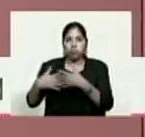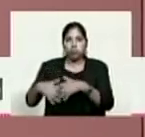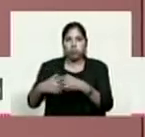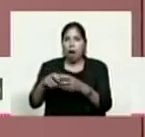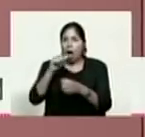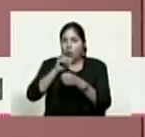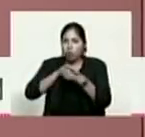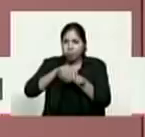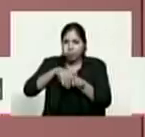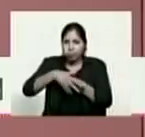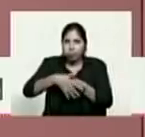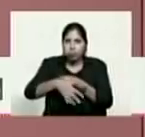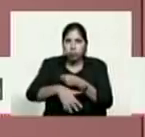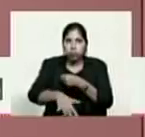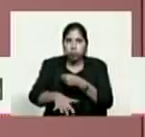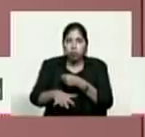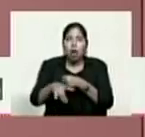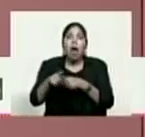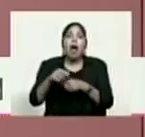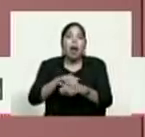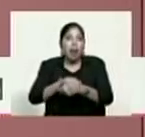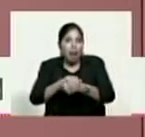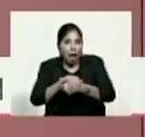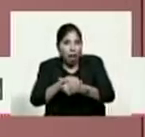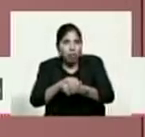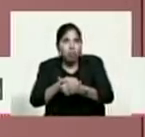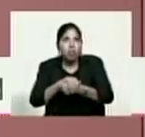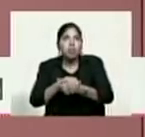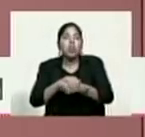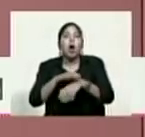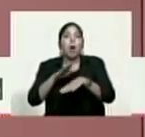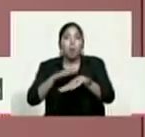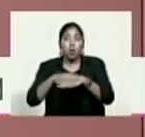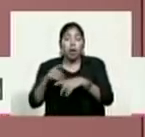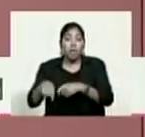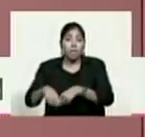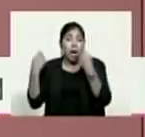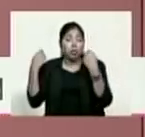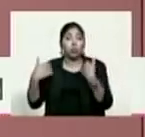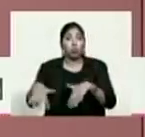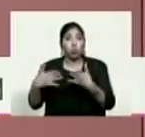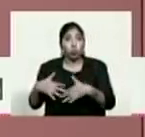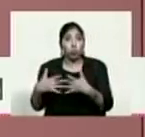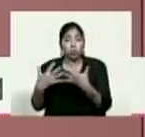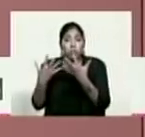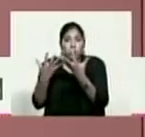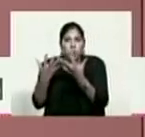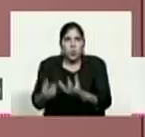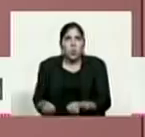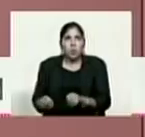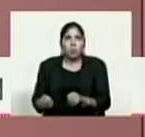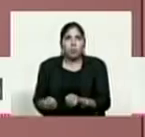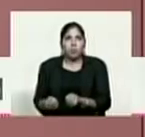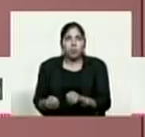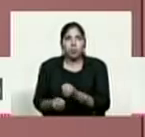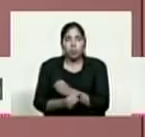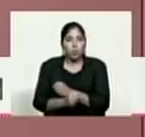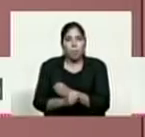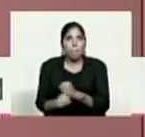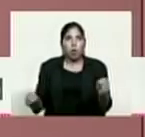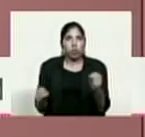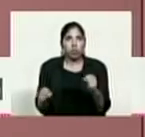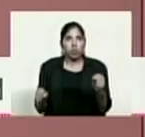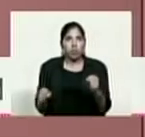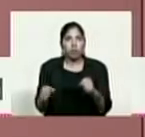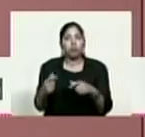las poblaciones. Tarda algunas horas porque fue tan brutal el ataque que dejó seco el proceso de suministro de agua